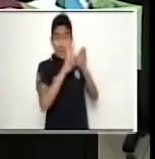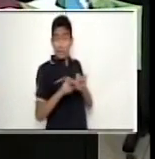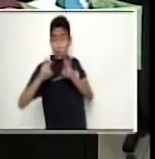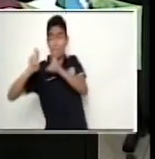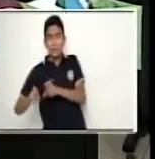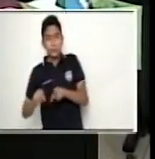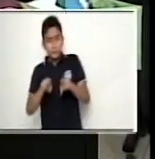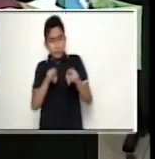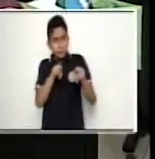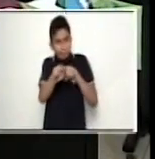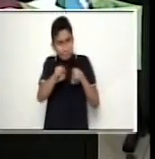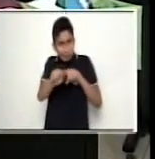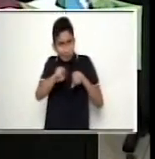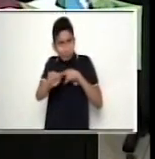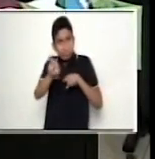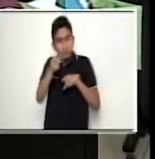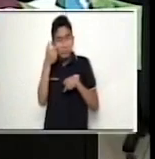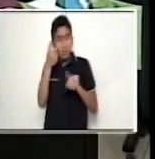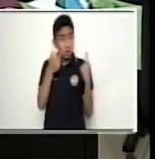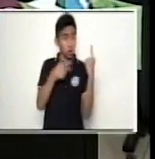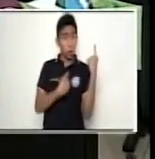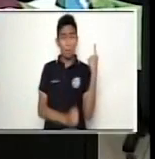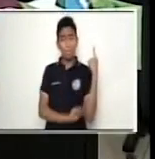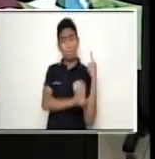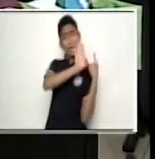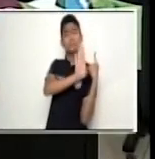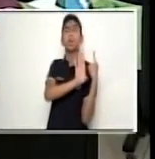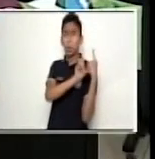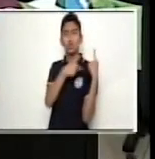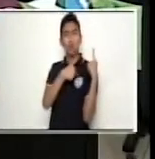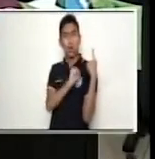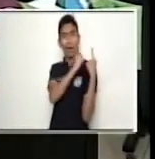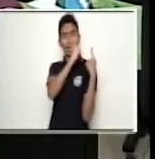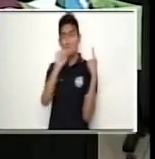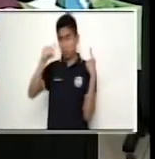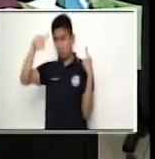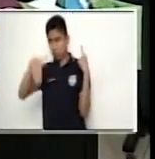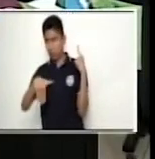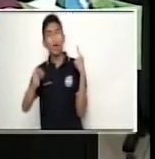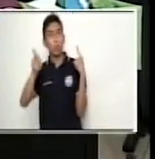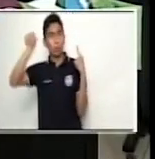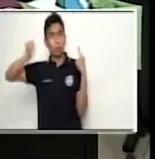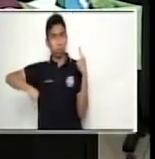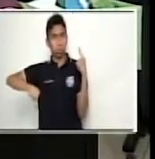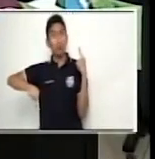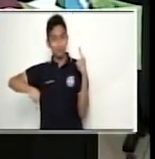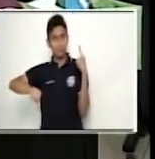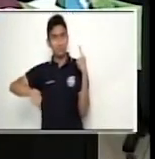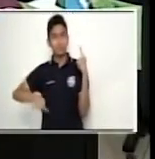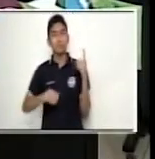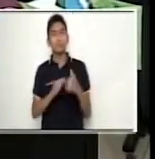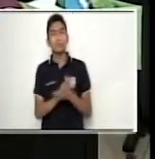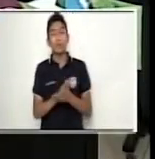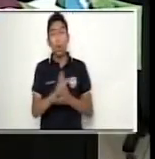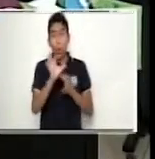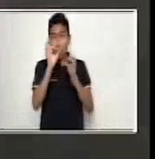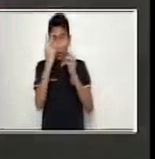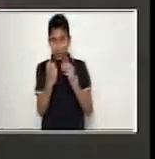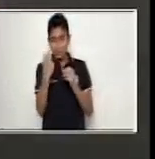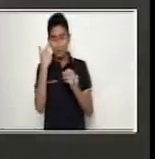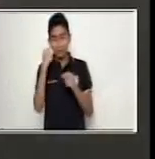restas realice. Vamos a hacer otro ejemplo para terminar. En tu pizarra